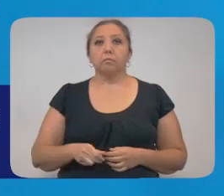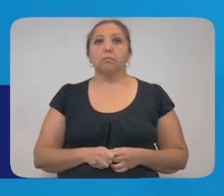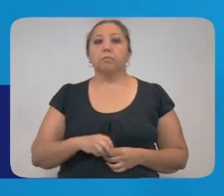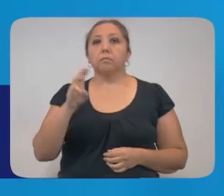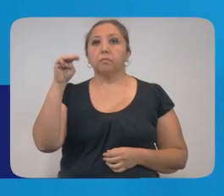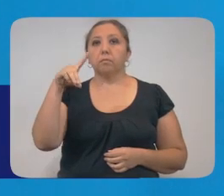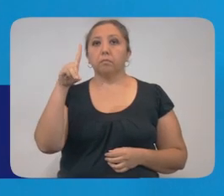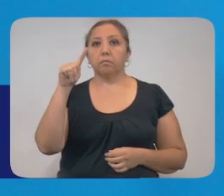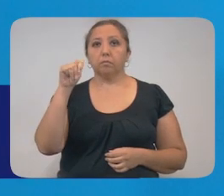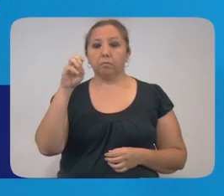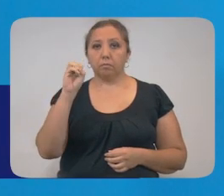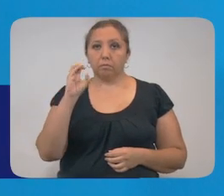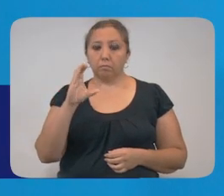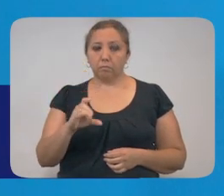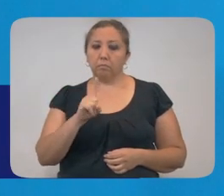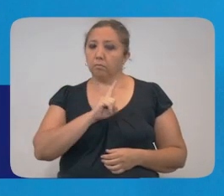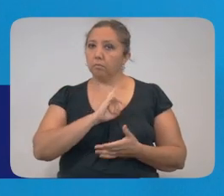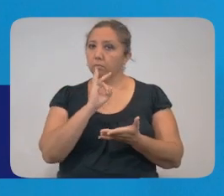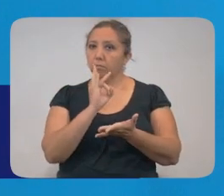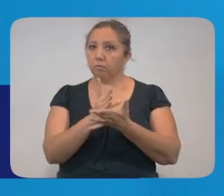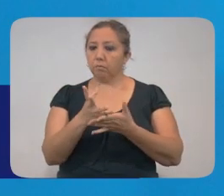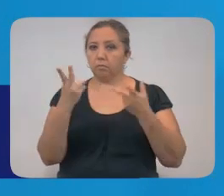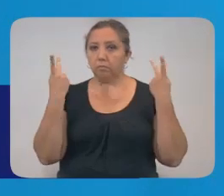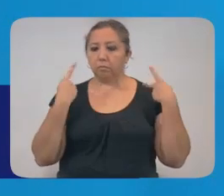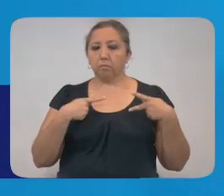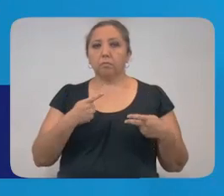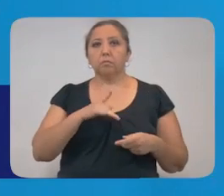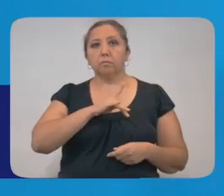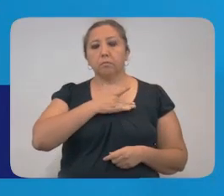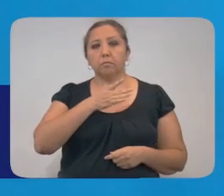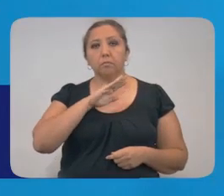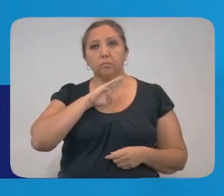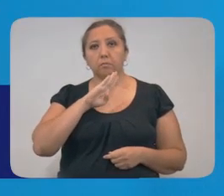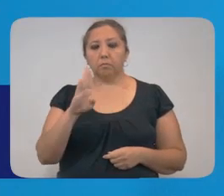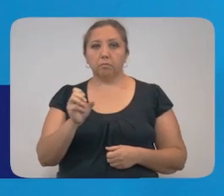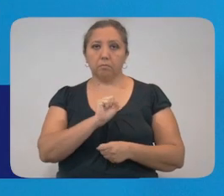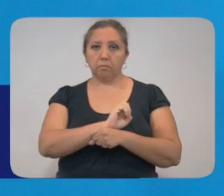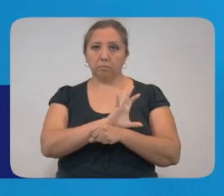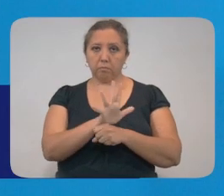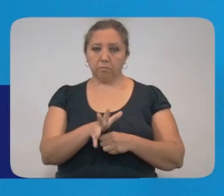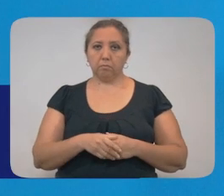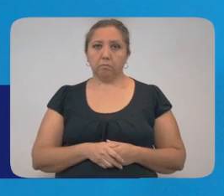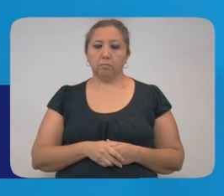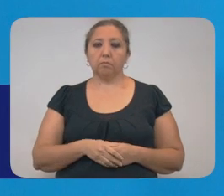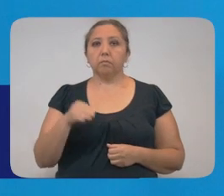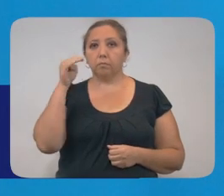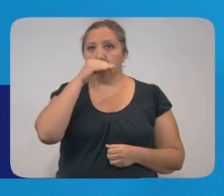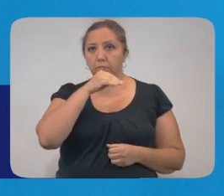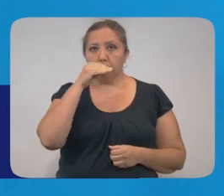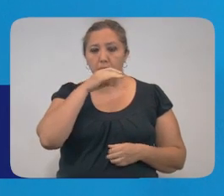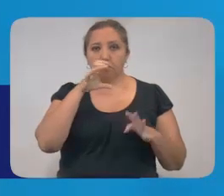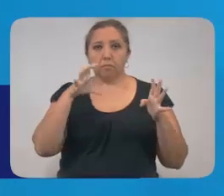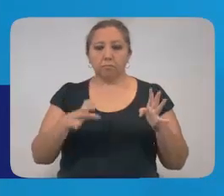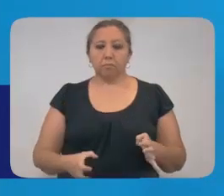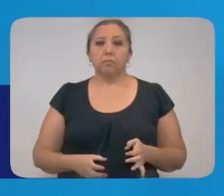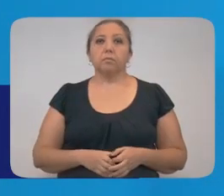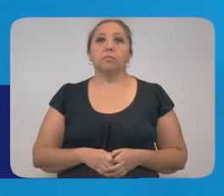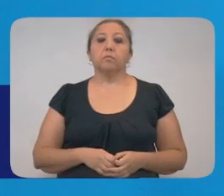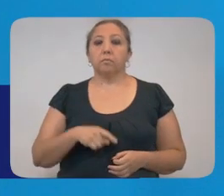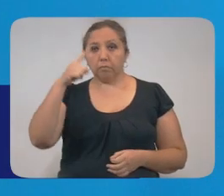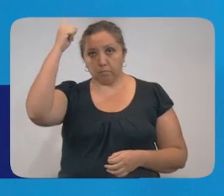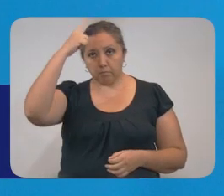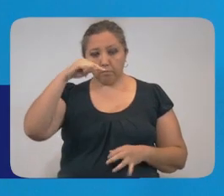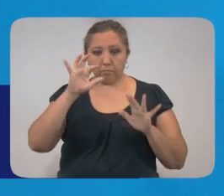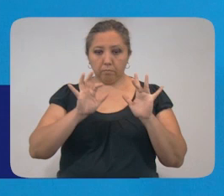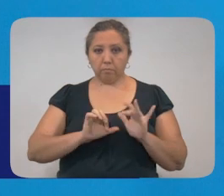aplicación Meditoc está diseñada para uso único y exclusivo de quienes presentan síntomas de coronavirus. Es gratis y se encuentra disponible para